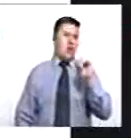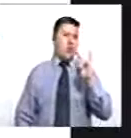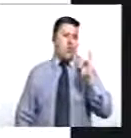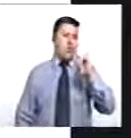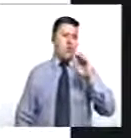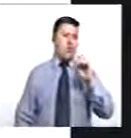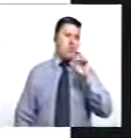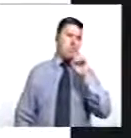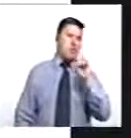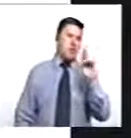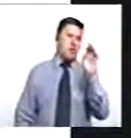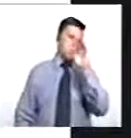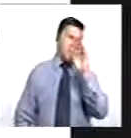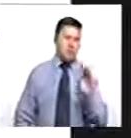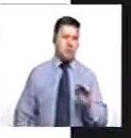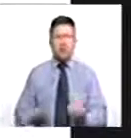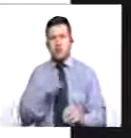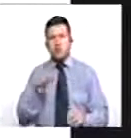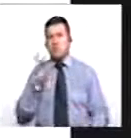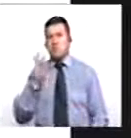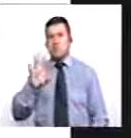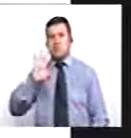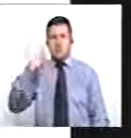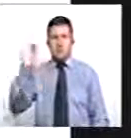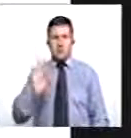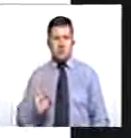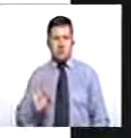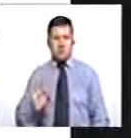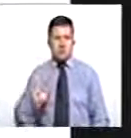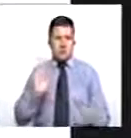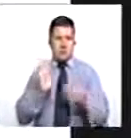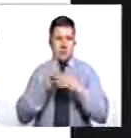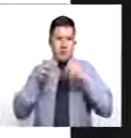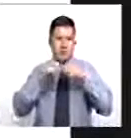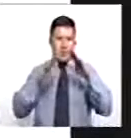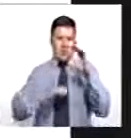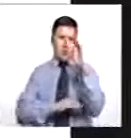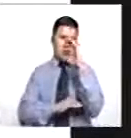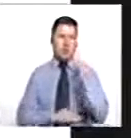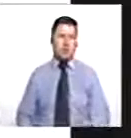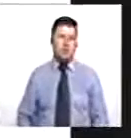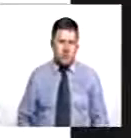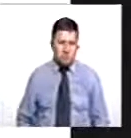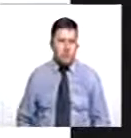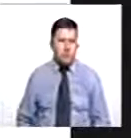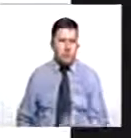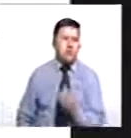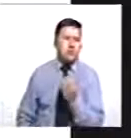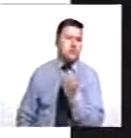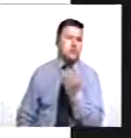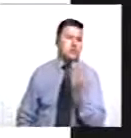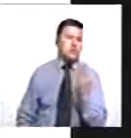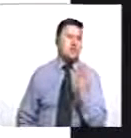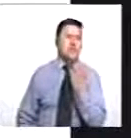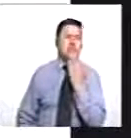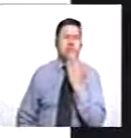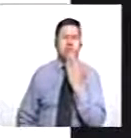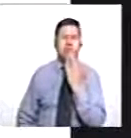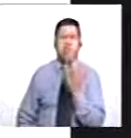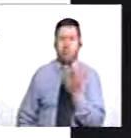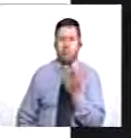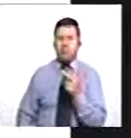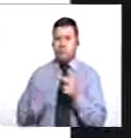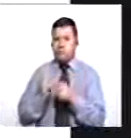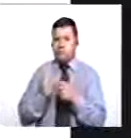el 22% y el 25% de la demanda de energía colombiana. Esos son números bastante